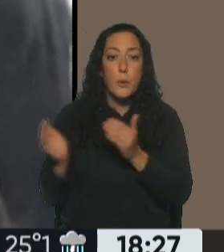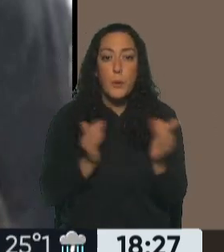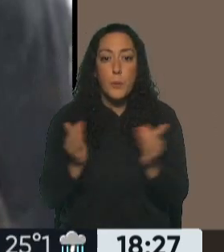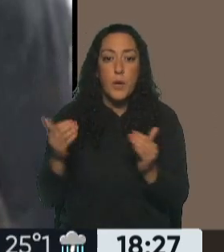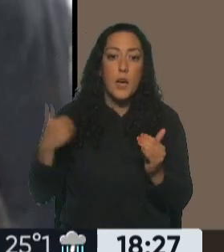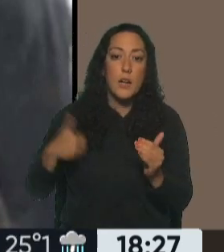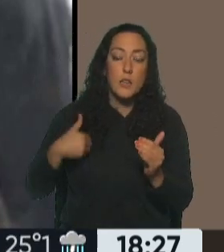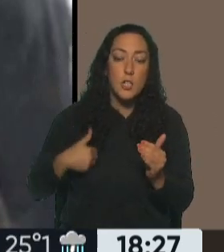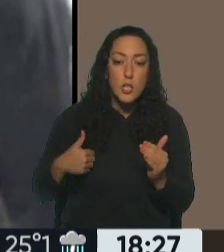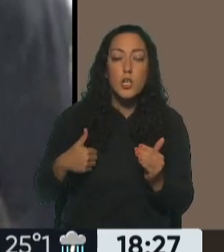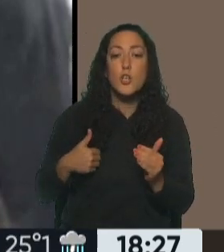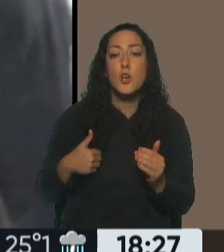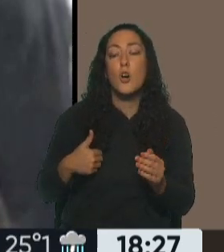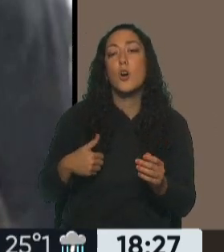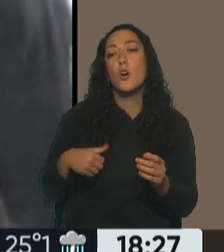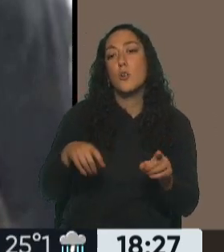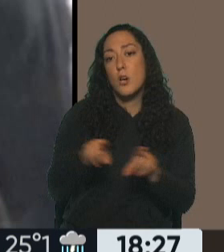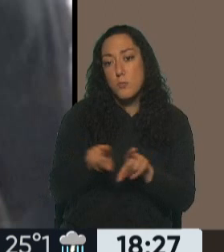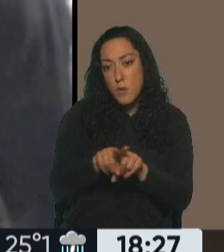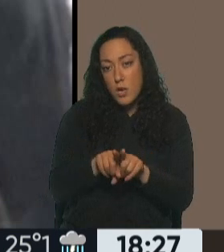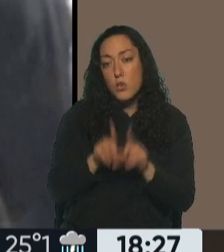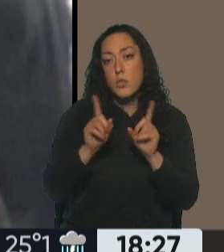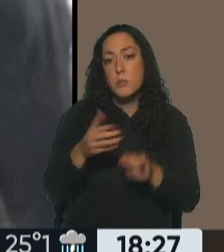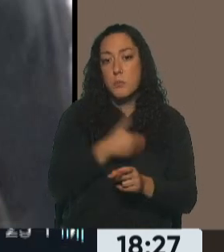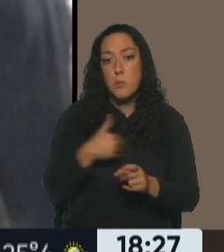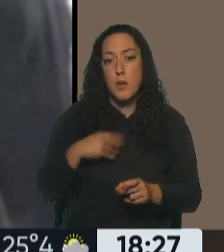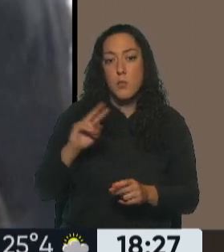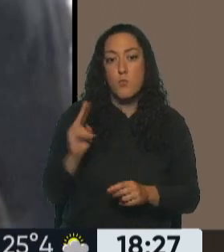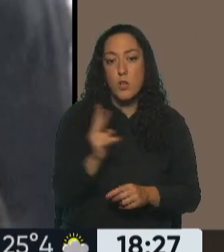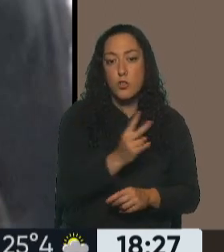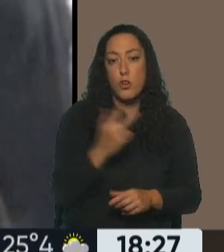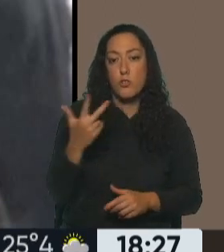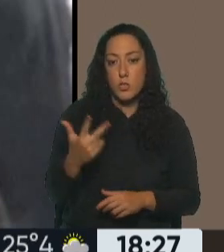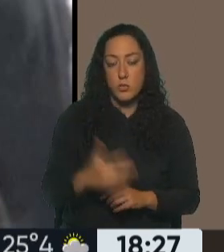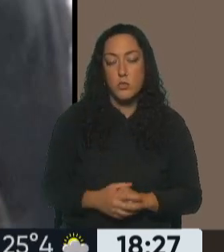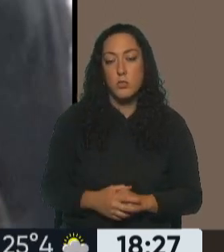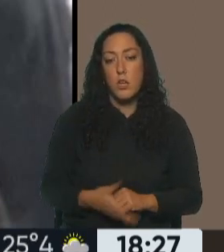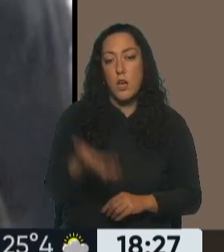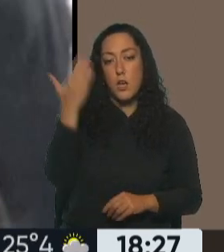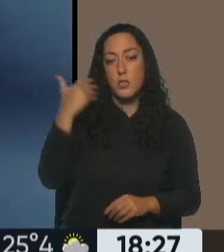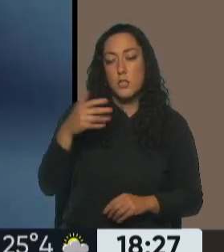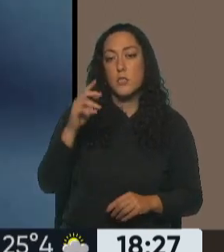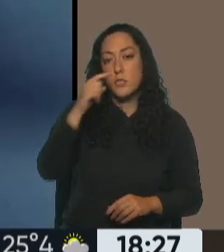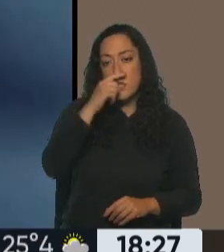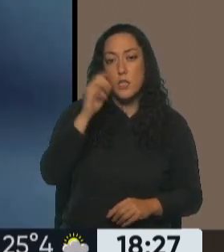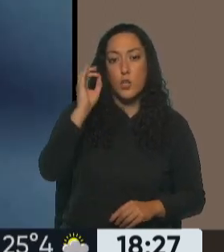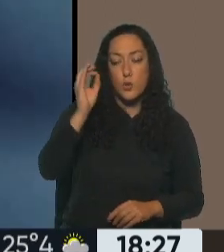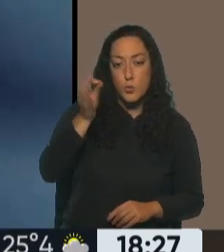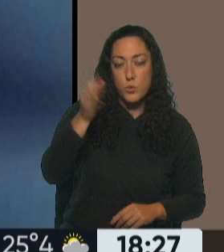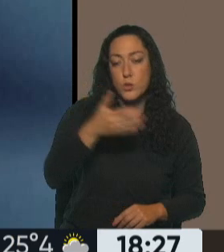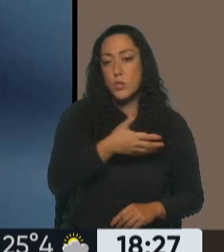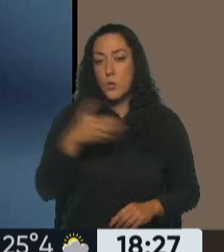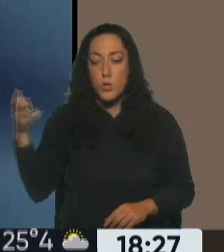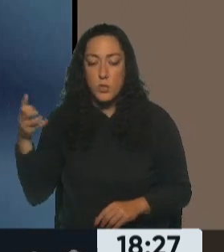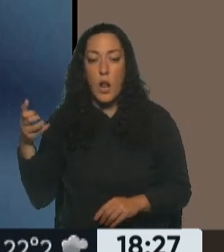argentino de su hermano y también de su madre que habían sido secuestrados recordemos el 7 de octubre último durante el ataque